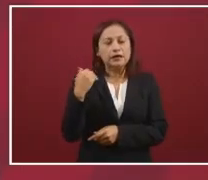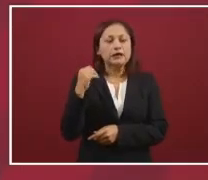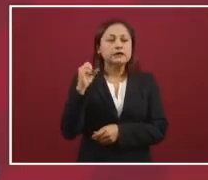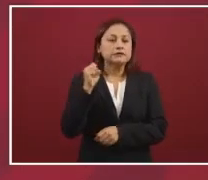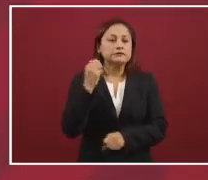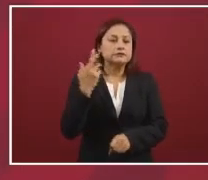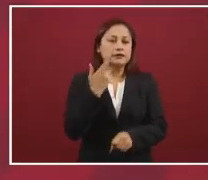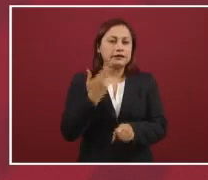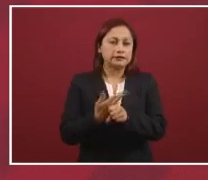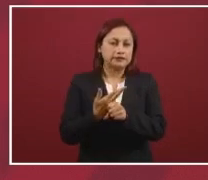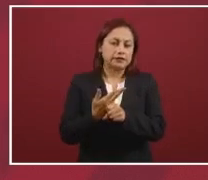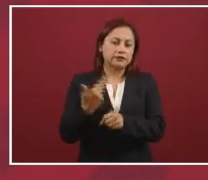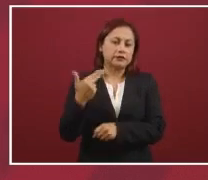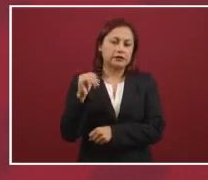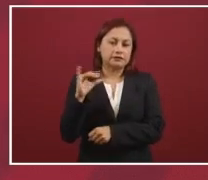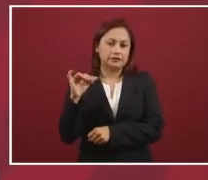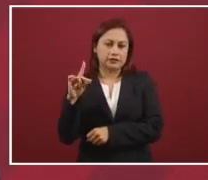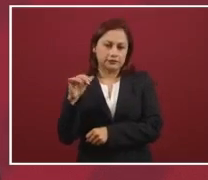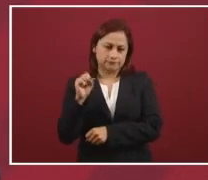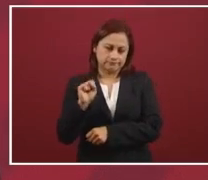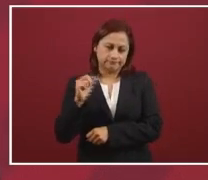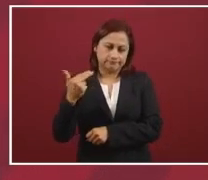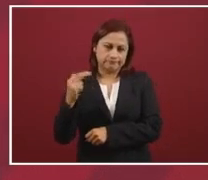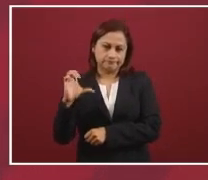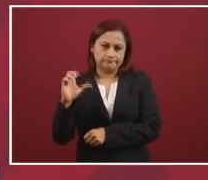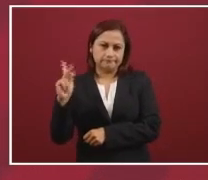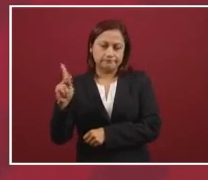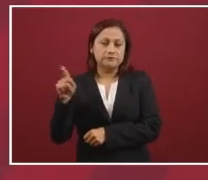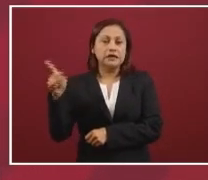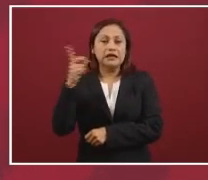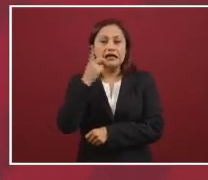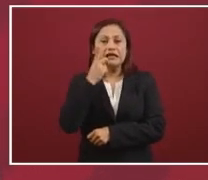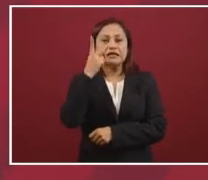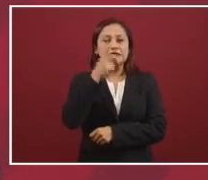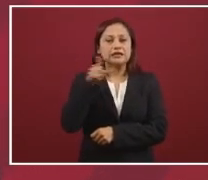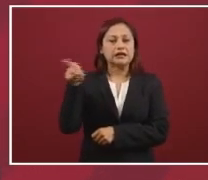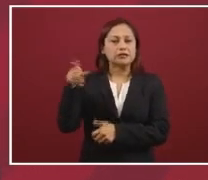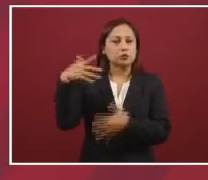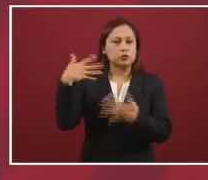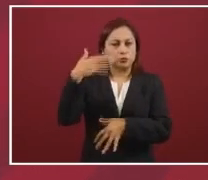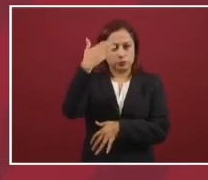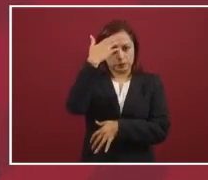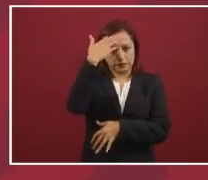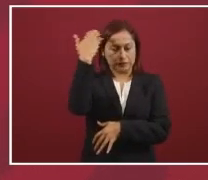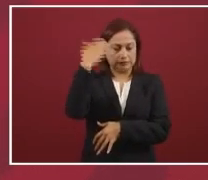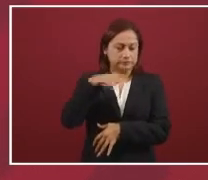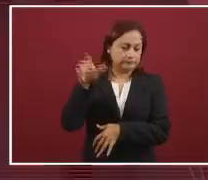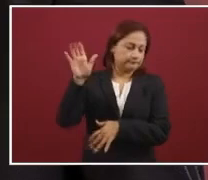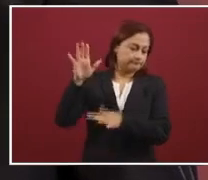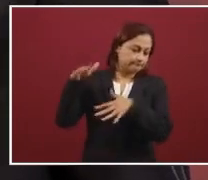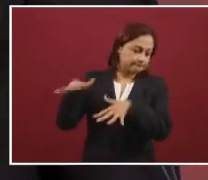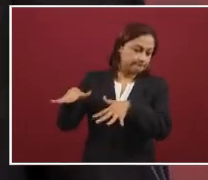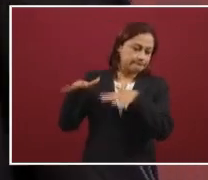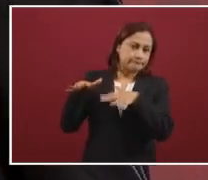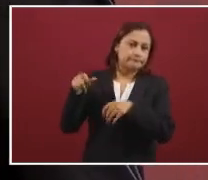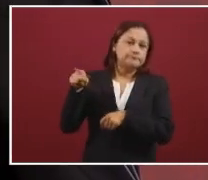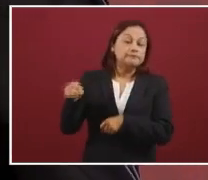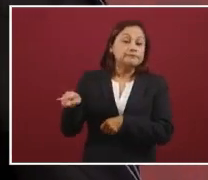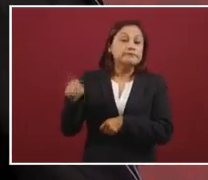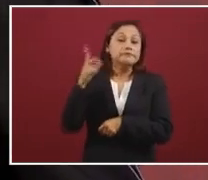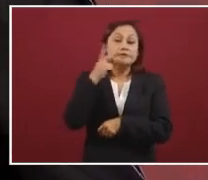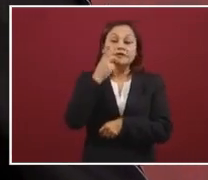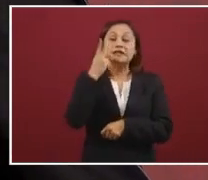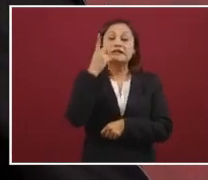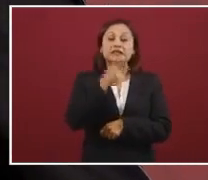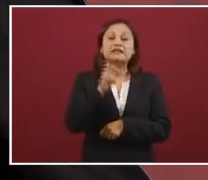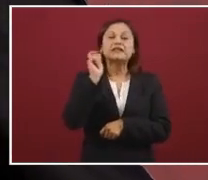de estas eminencias, ¿no?, de la economía, que si aumentaban los precios